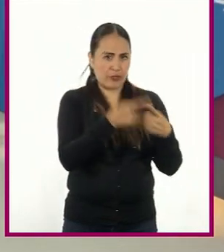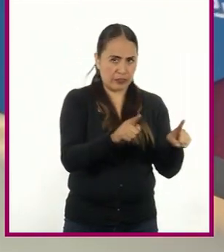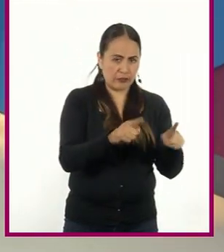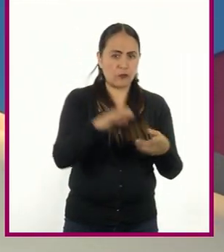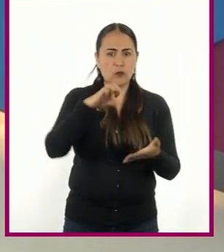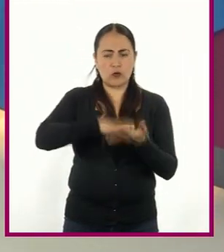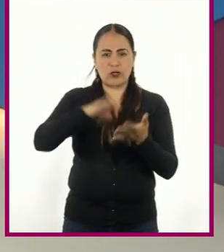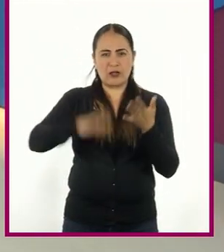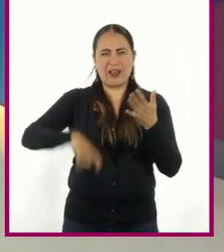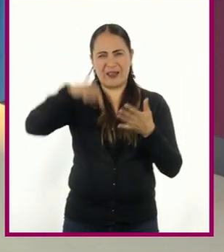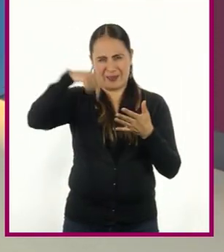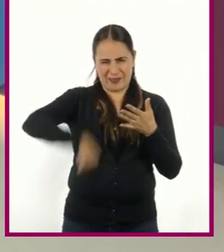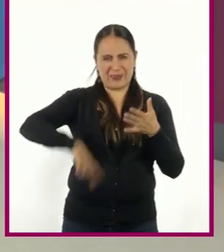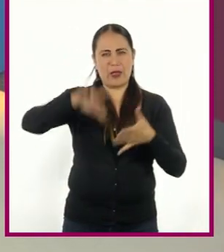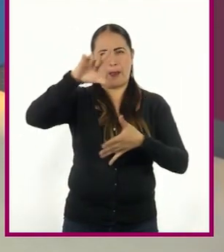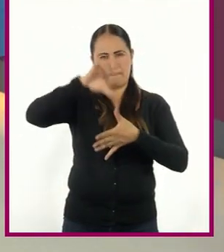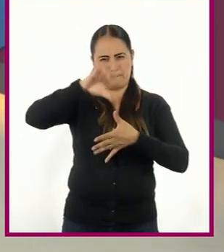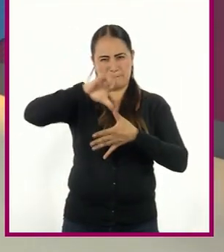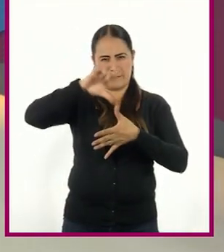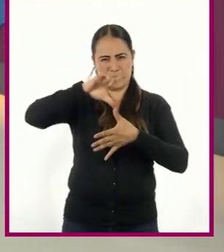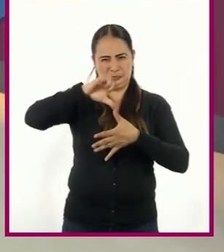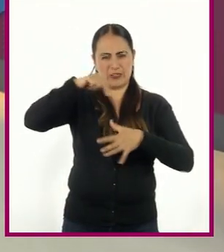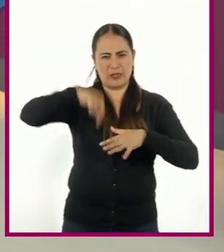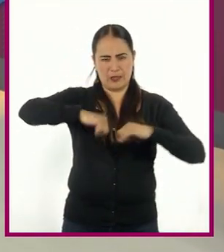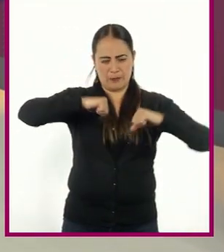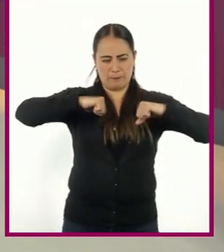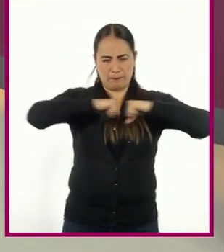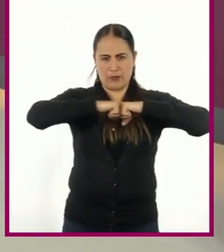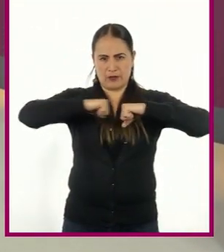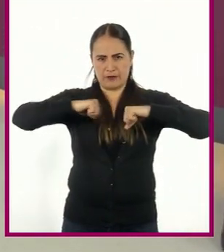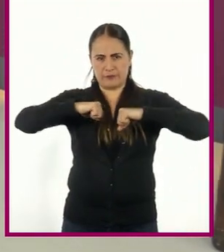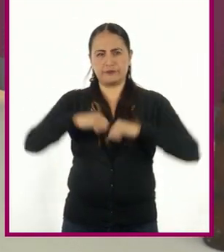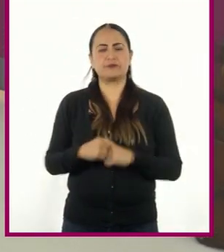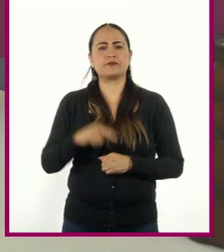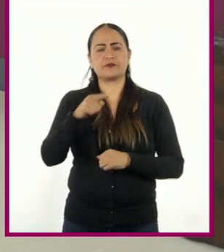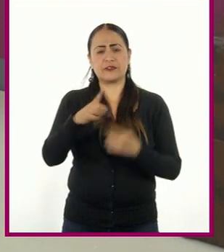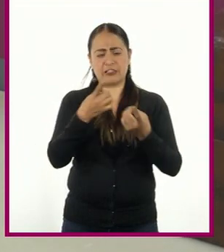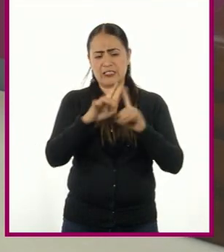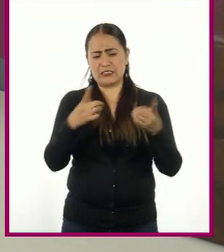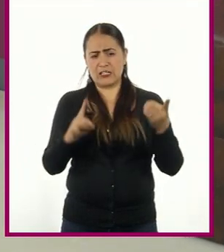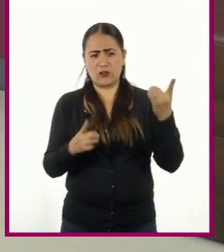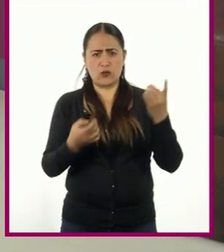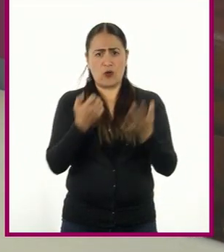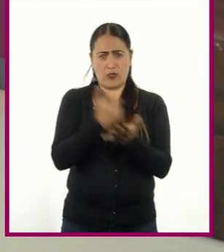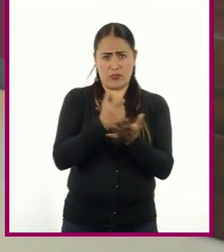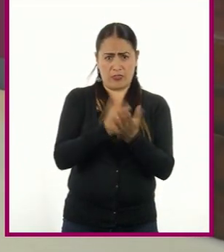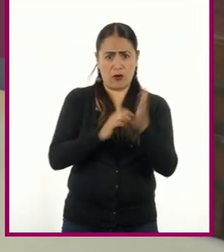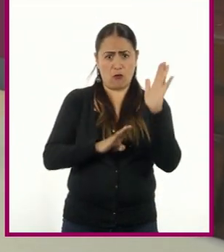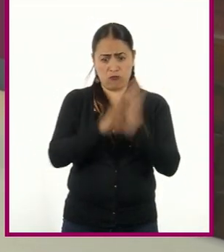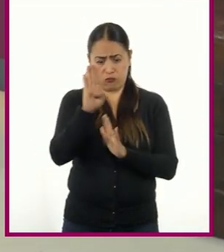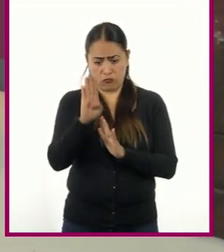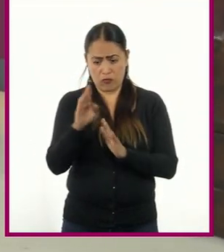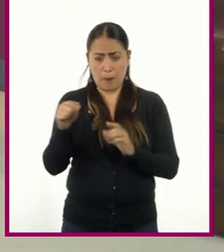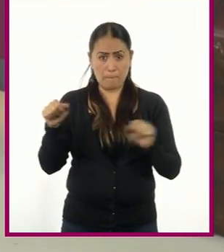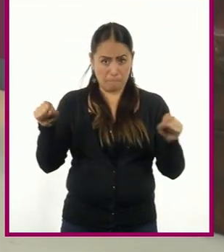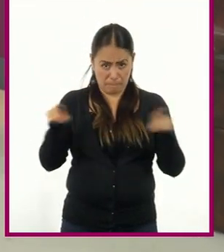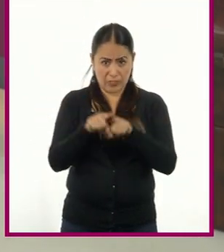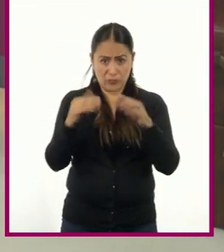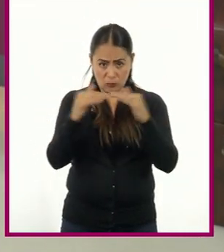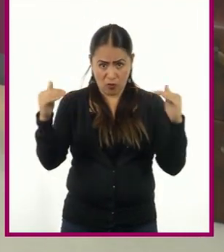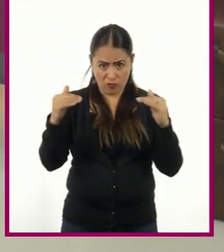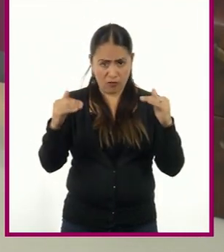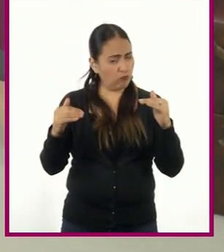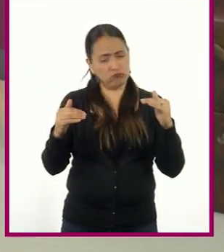caso de América Latina, es común que en las zonas fronterizas el desarrollo económico sea muy desigual respecto de las ciudades, con una presencia